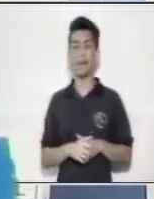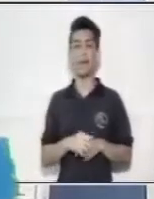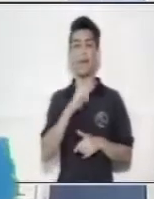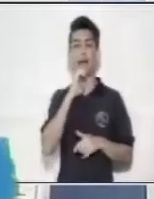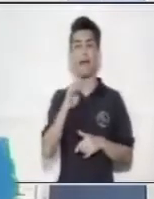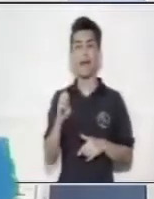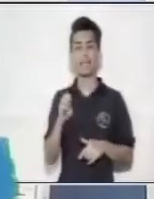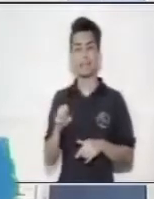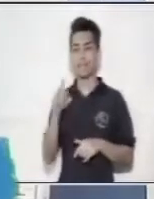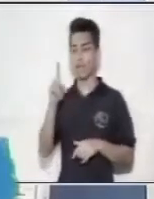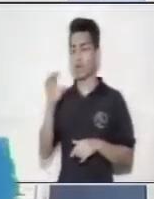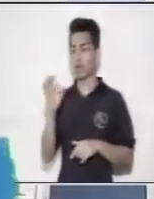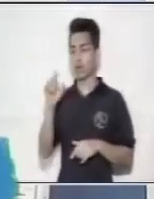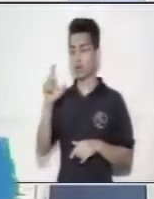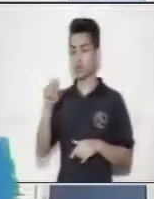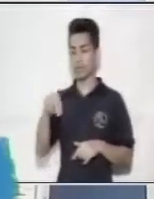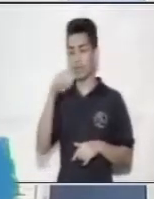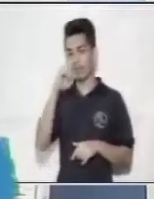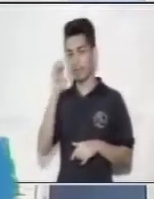docente.